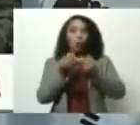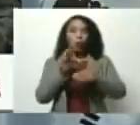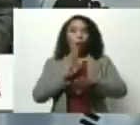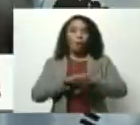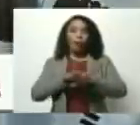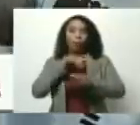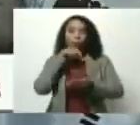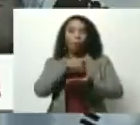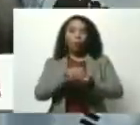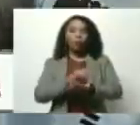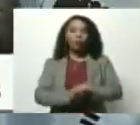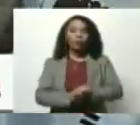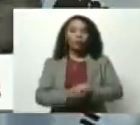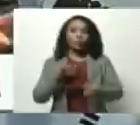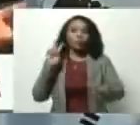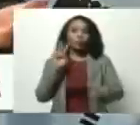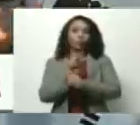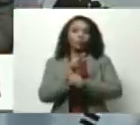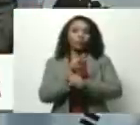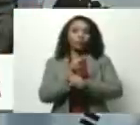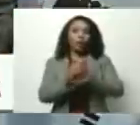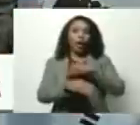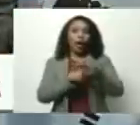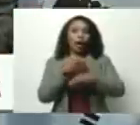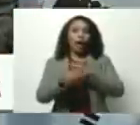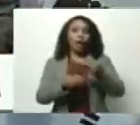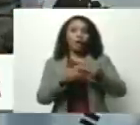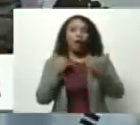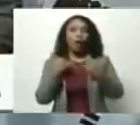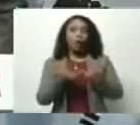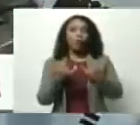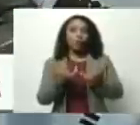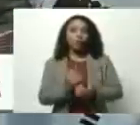de mencionar, violentarlas implicaría obviamente